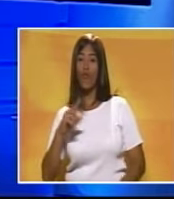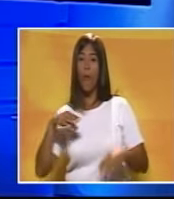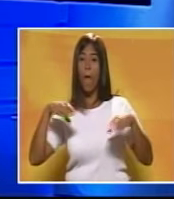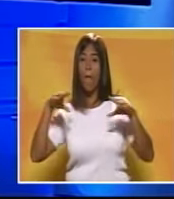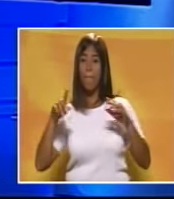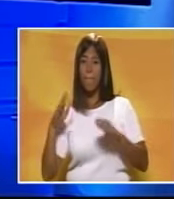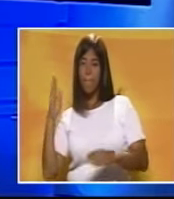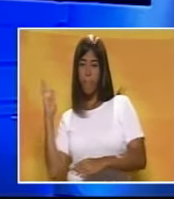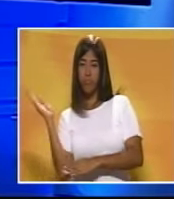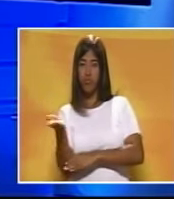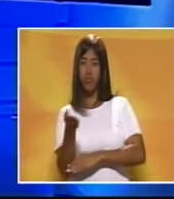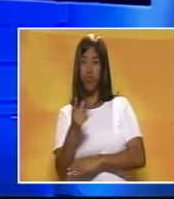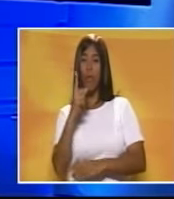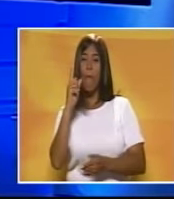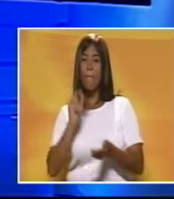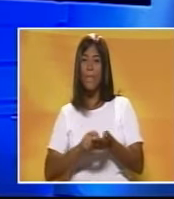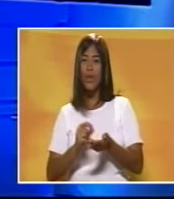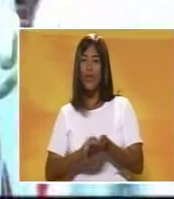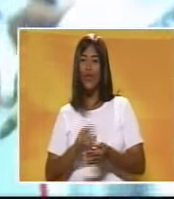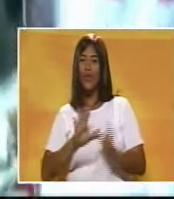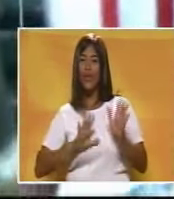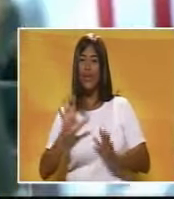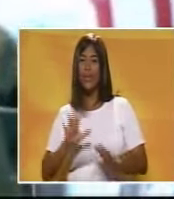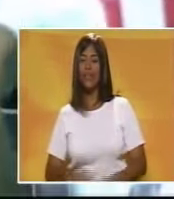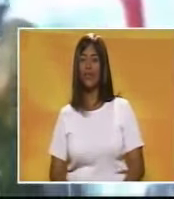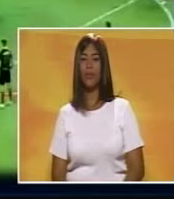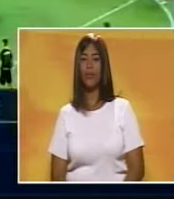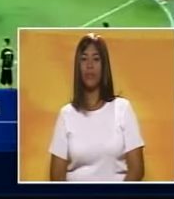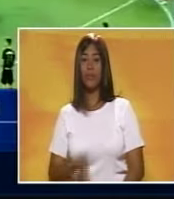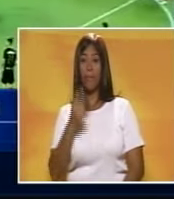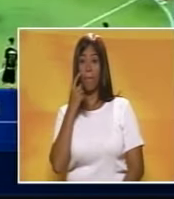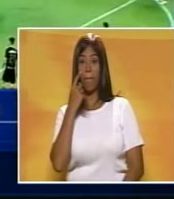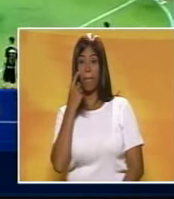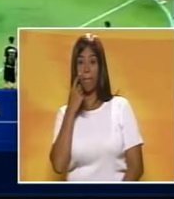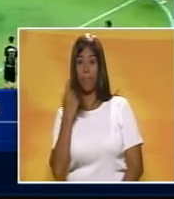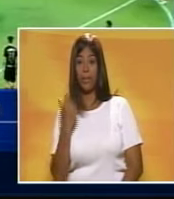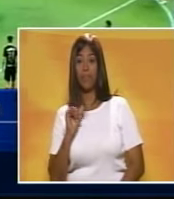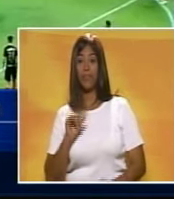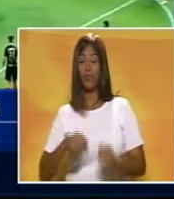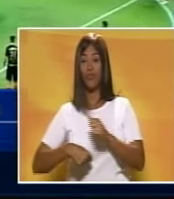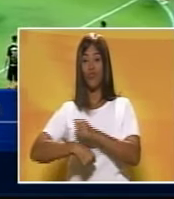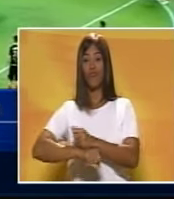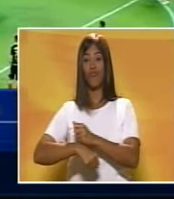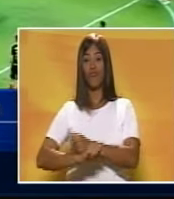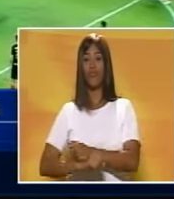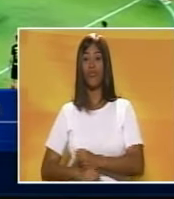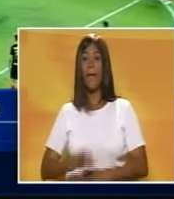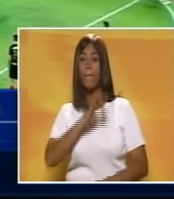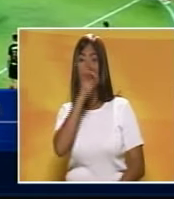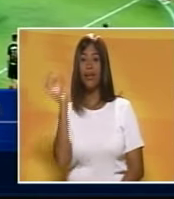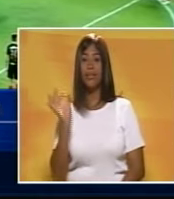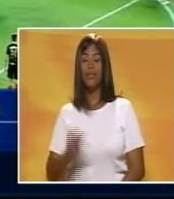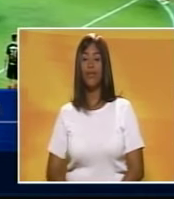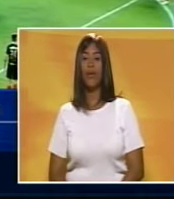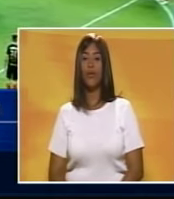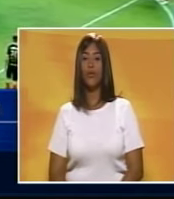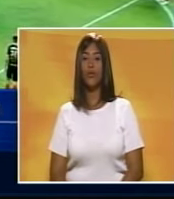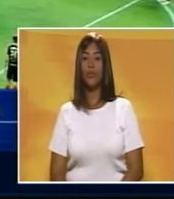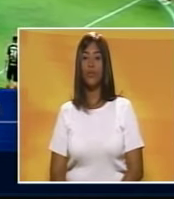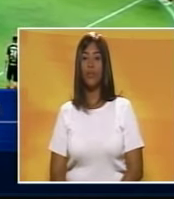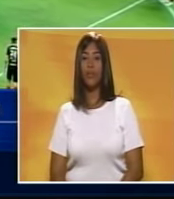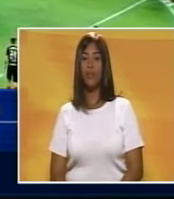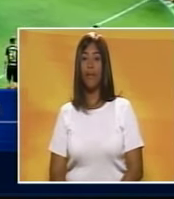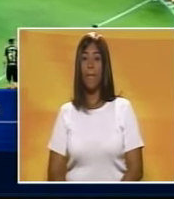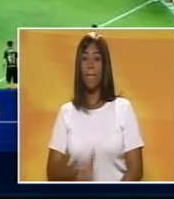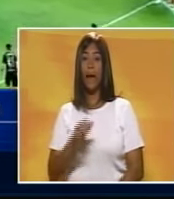apagón al minuto 15 incluido. Nos vamos precisamente a ver imágenes de ese partido en Barquisimeto que aún tuvo